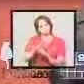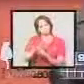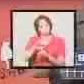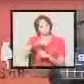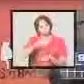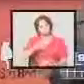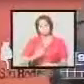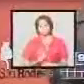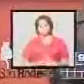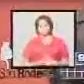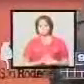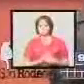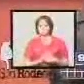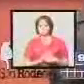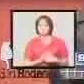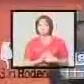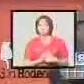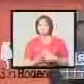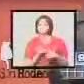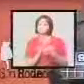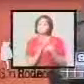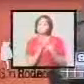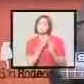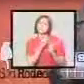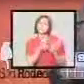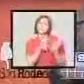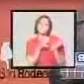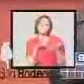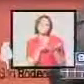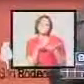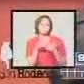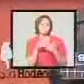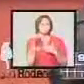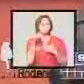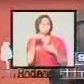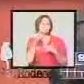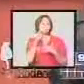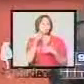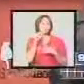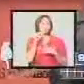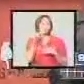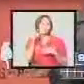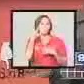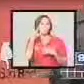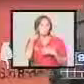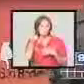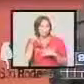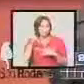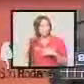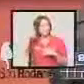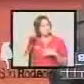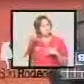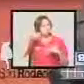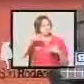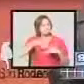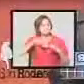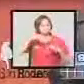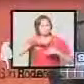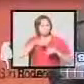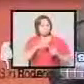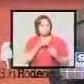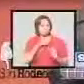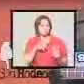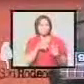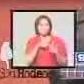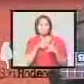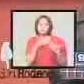¿verdad? Y según la normativa de la superintendencia nuestra también está en niveles normales. Así que el